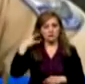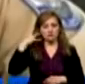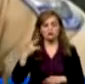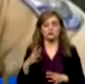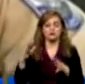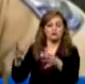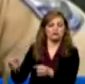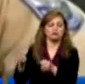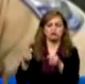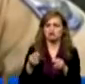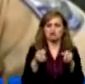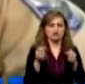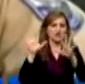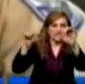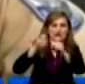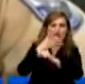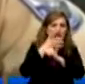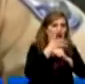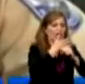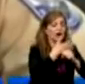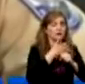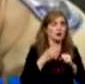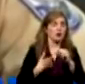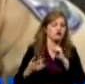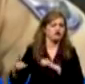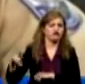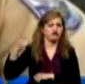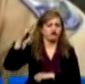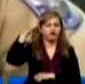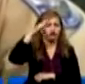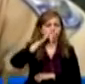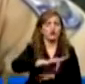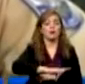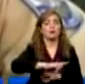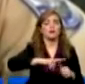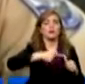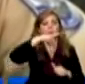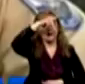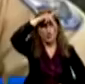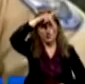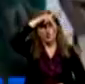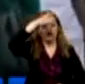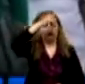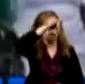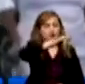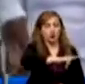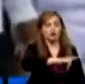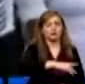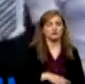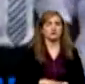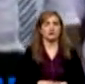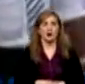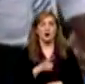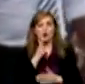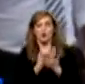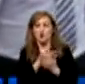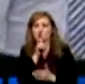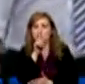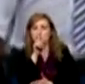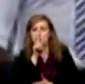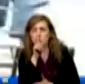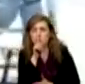y trasladada y abandonó los Estados Unidos hacia el vecino país del Perú. Para no dejar evidencias, los